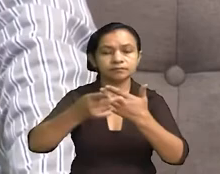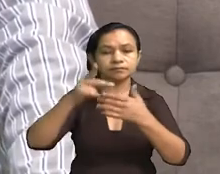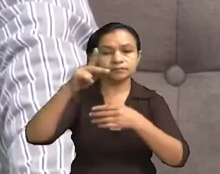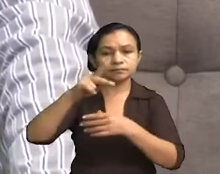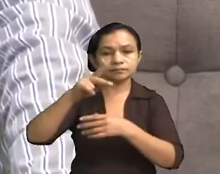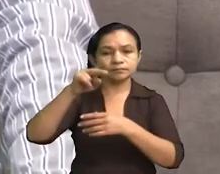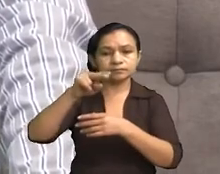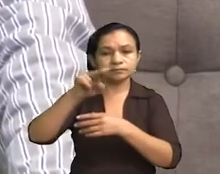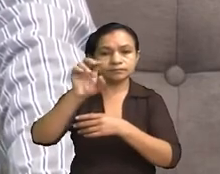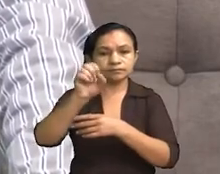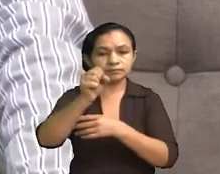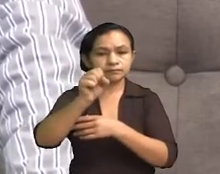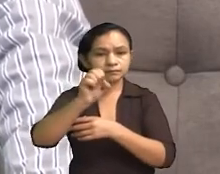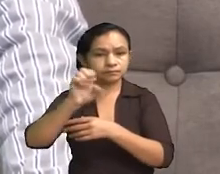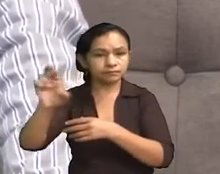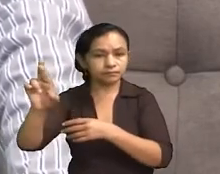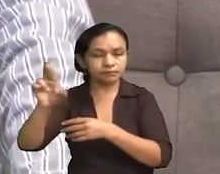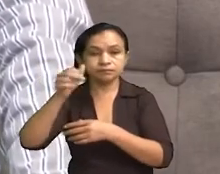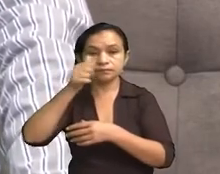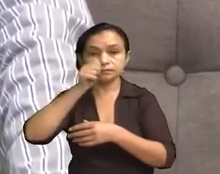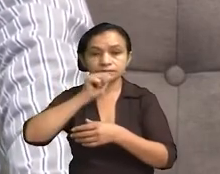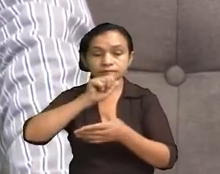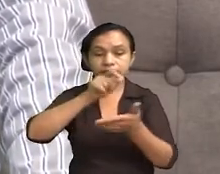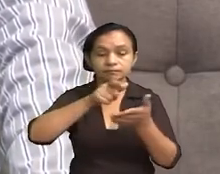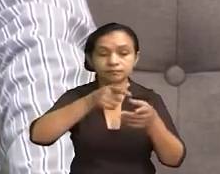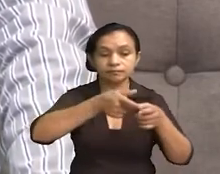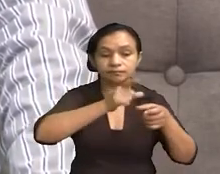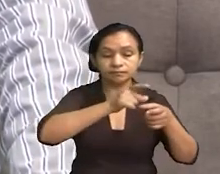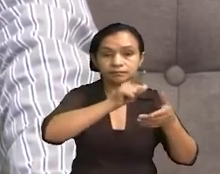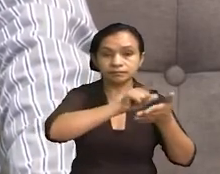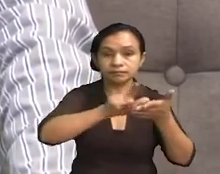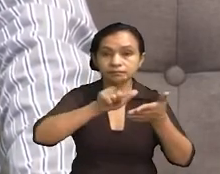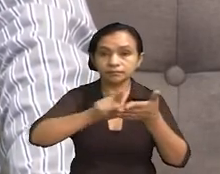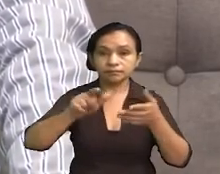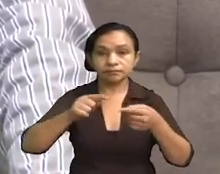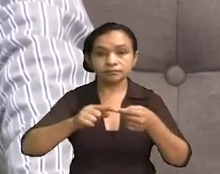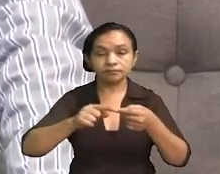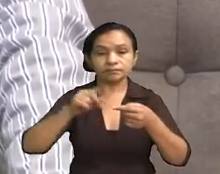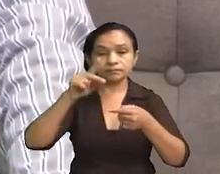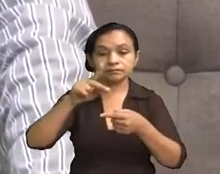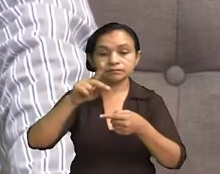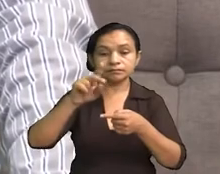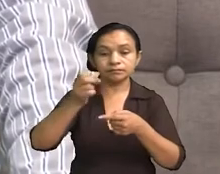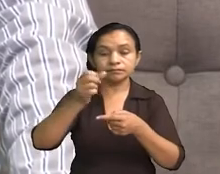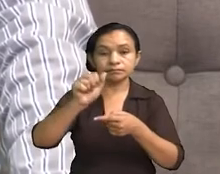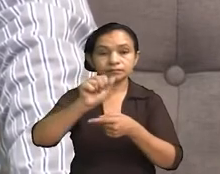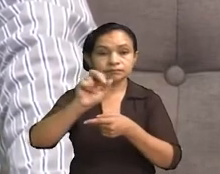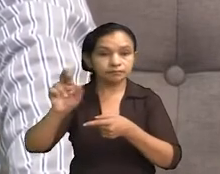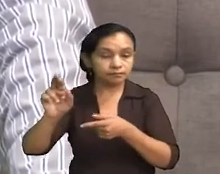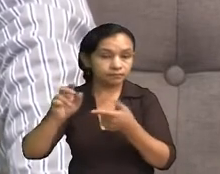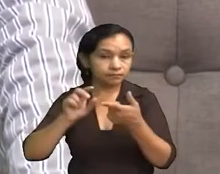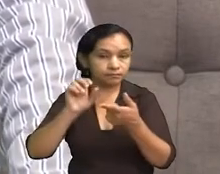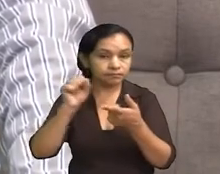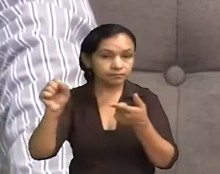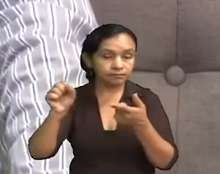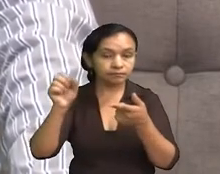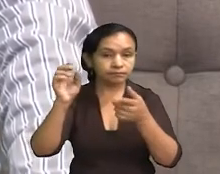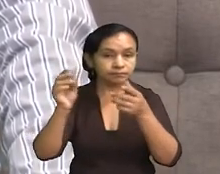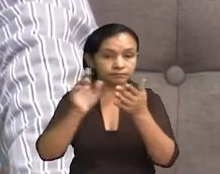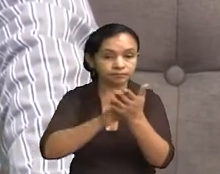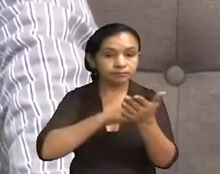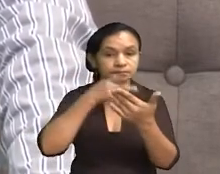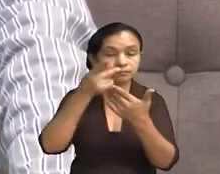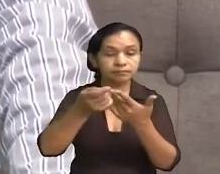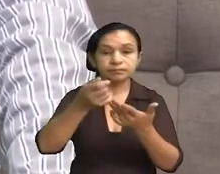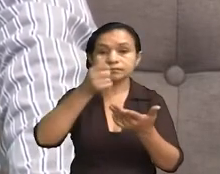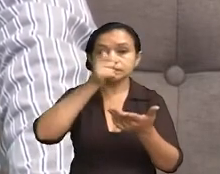PNCR. En el sector de agua y saneamiento hay un programa que se llama el PISAS, que es el Programa Integral de